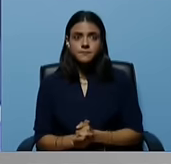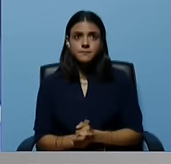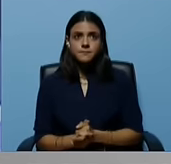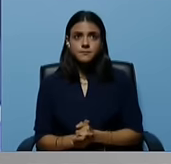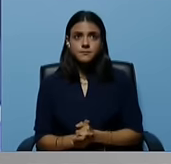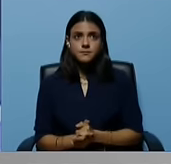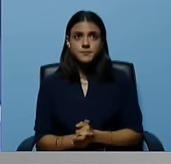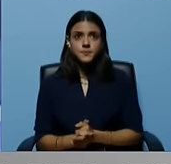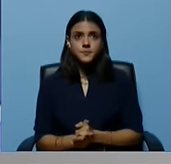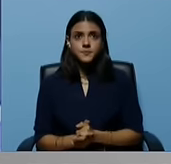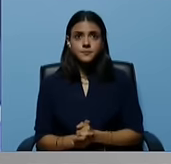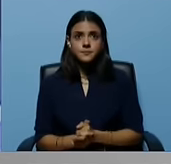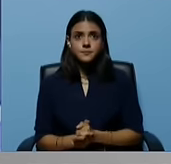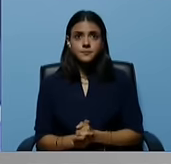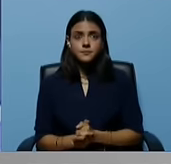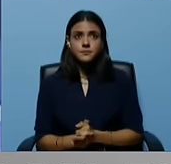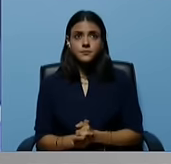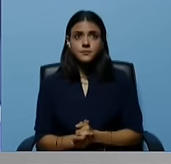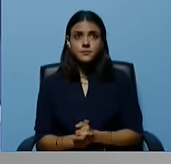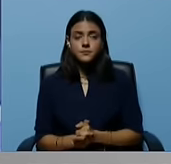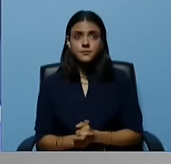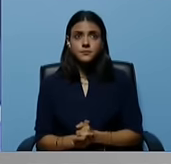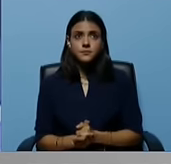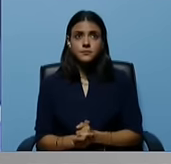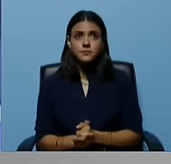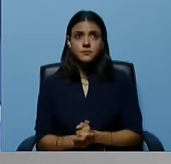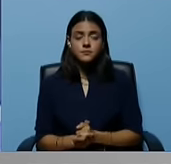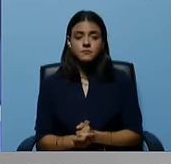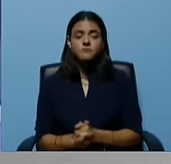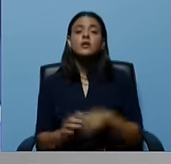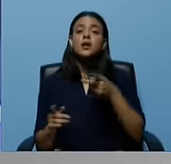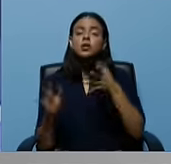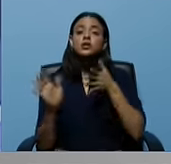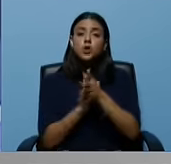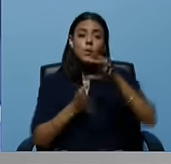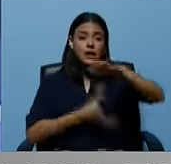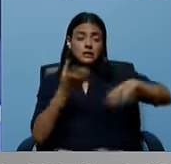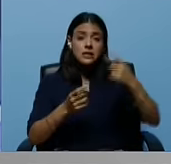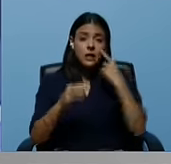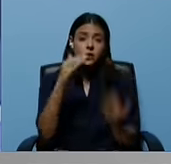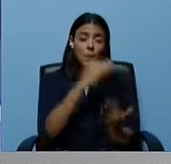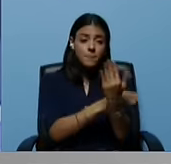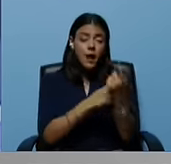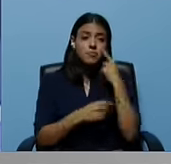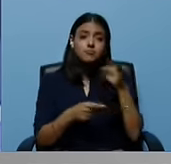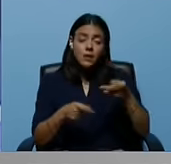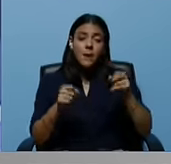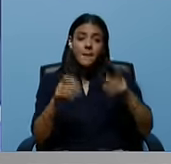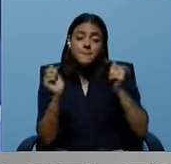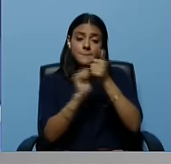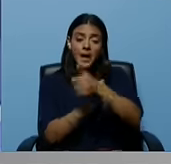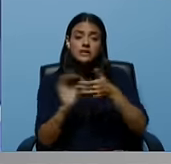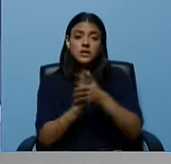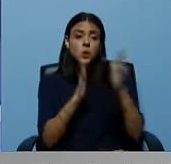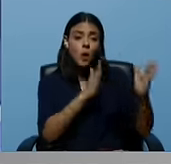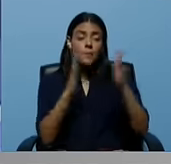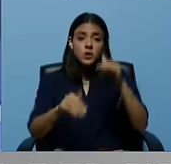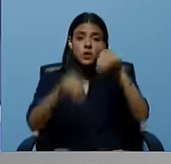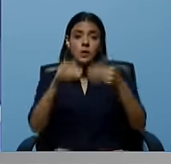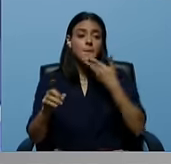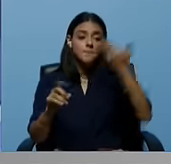Nicolás Maduro Moros, ante la controversia suscitada a partir del proceso electoral del 28 de